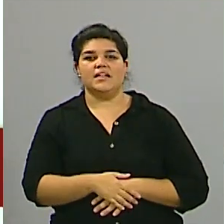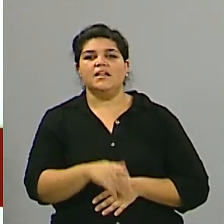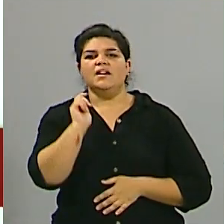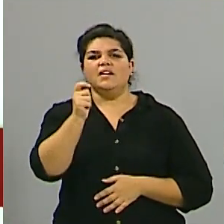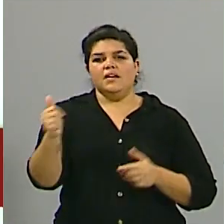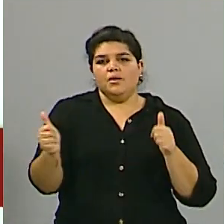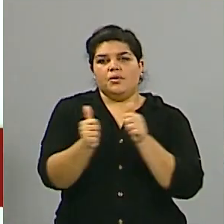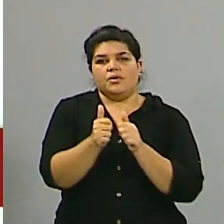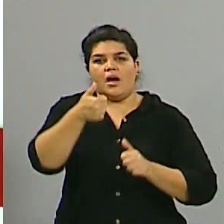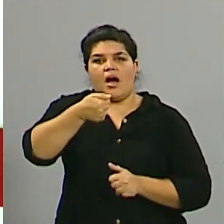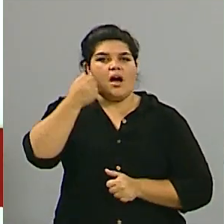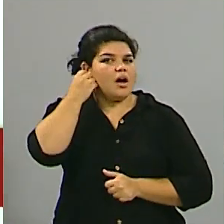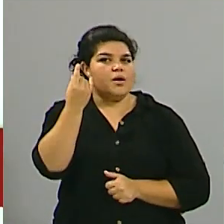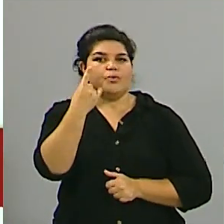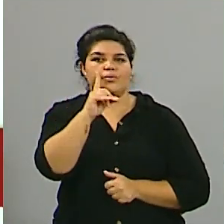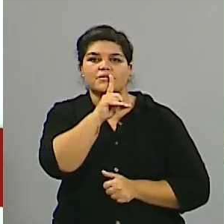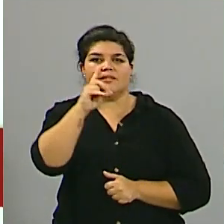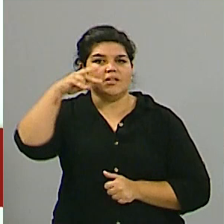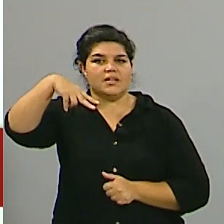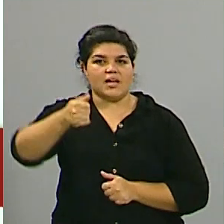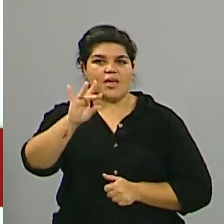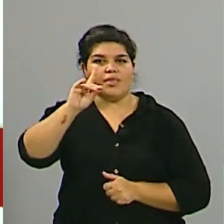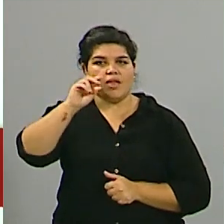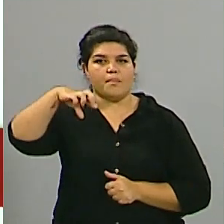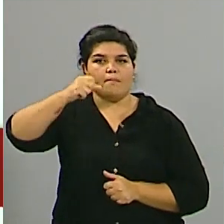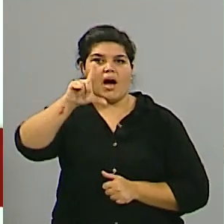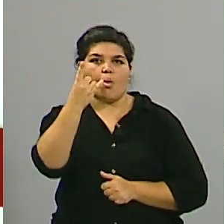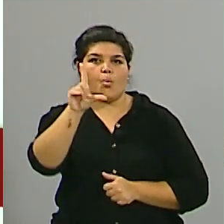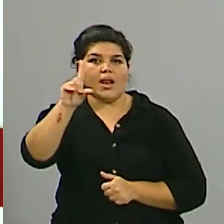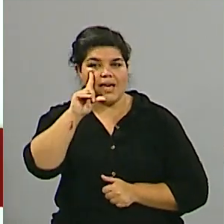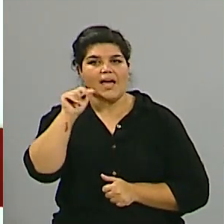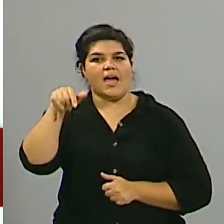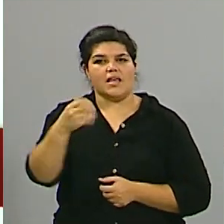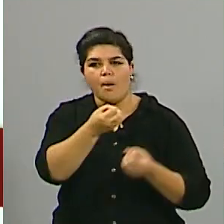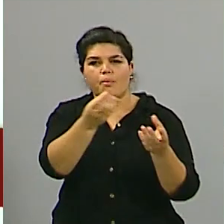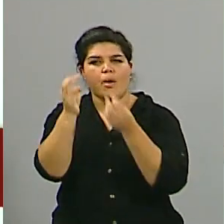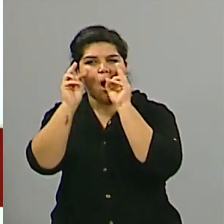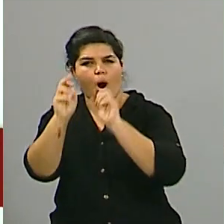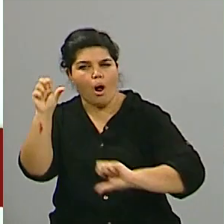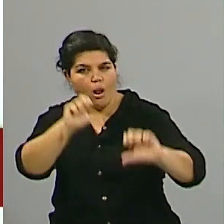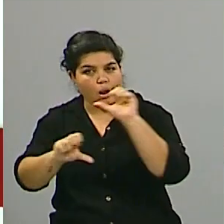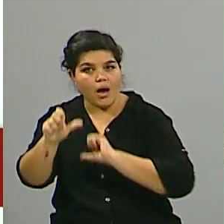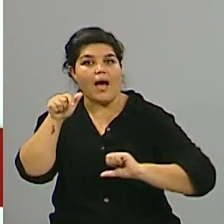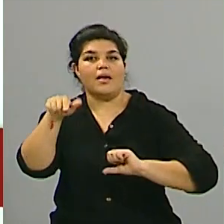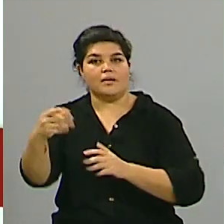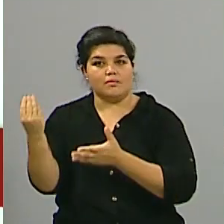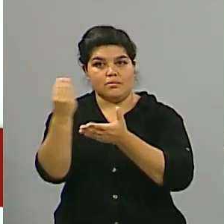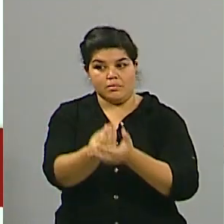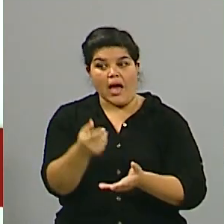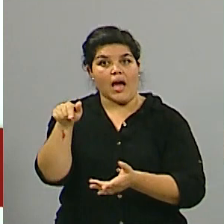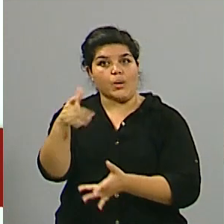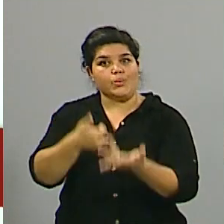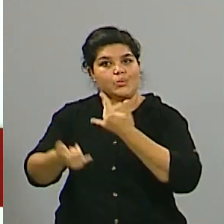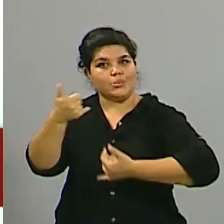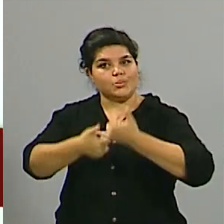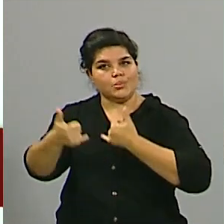Di Pauli, que es coordinadora de Natura Argentina y bióloga, que nos va a dar algunos detalles y nos va a contar qué está sucediendo